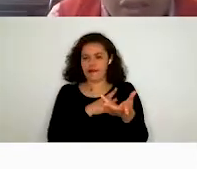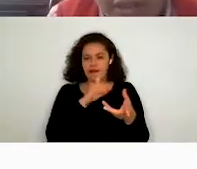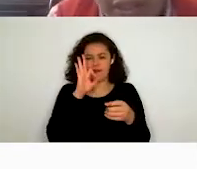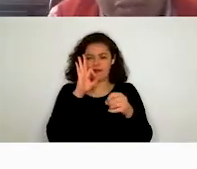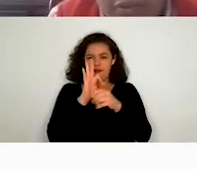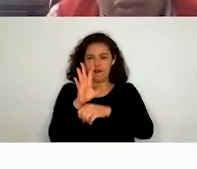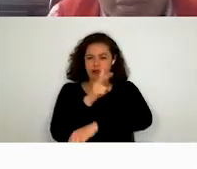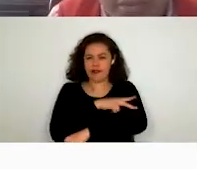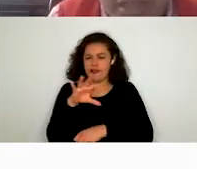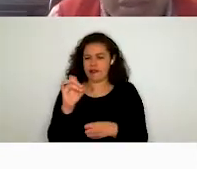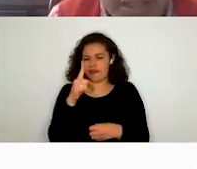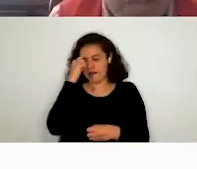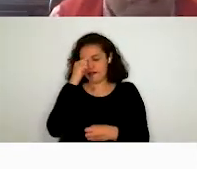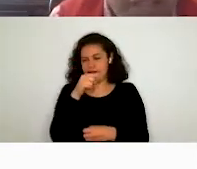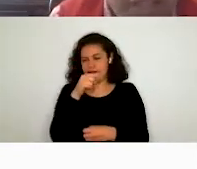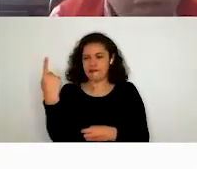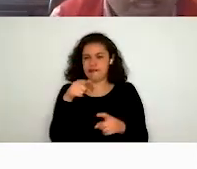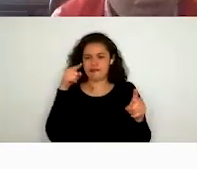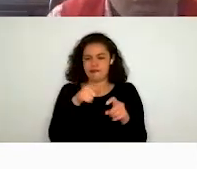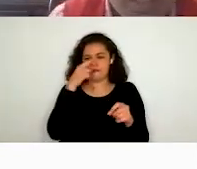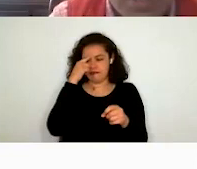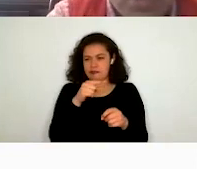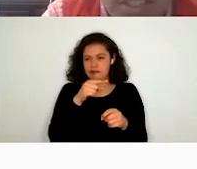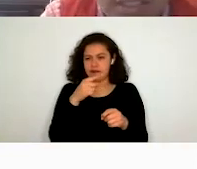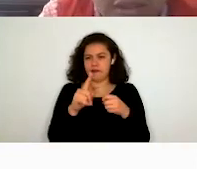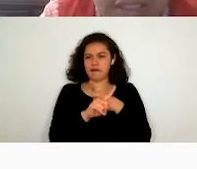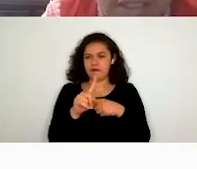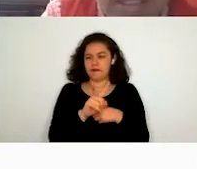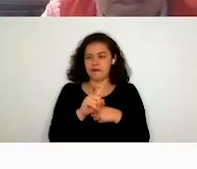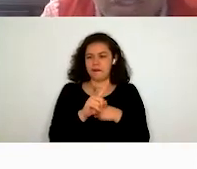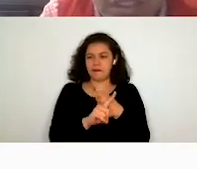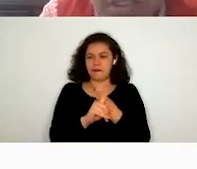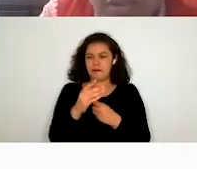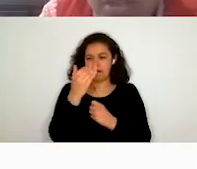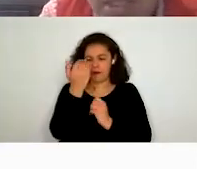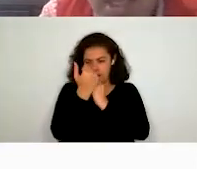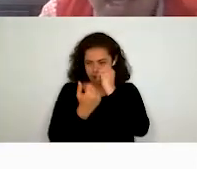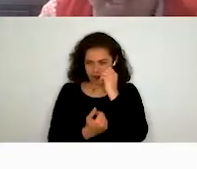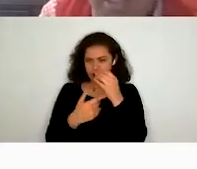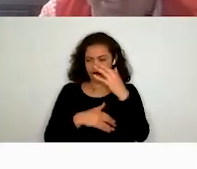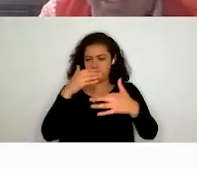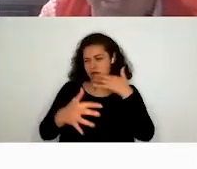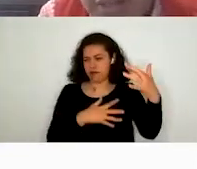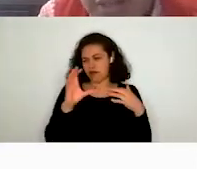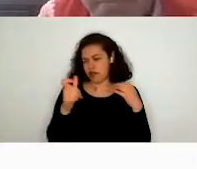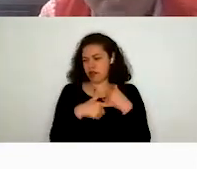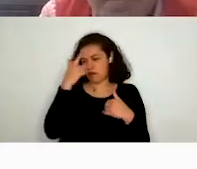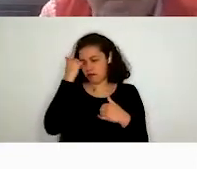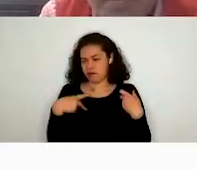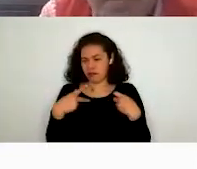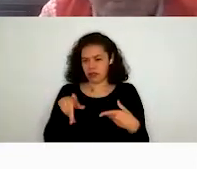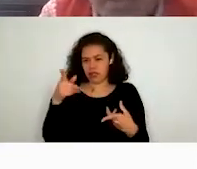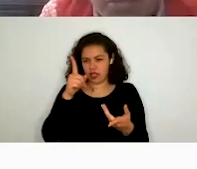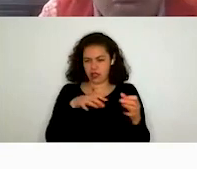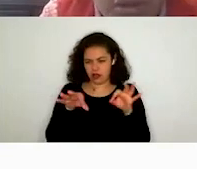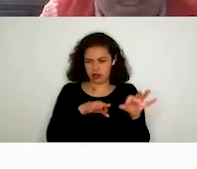con el objetivo de prevenir o mitigar los daños que puedan ocasionar los desastres o siniestros al personal,